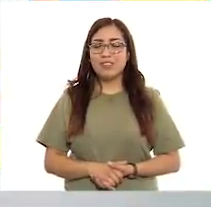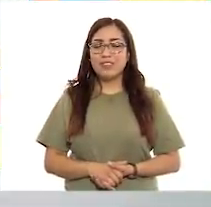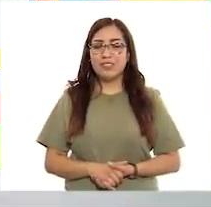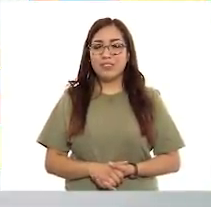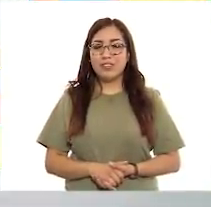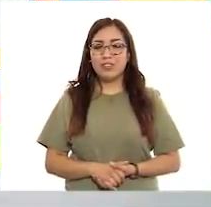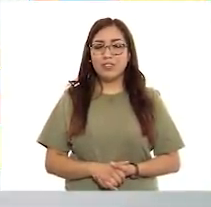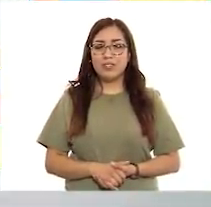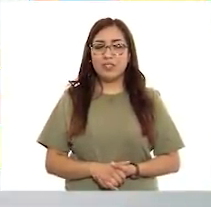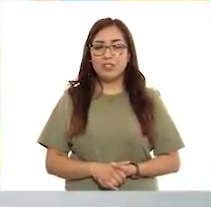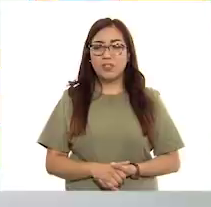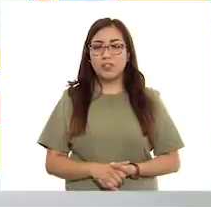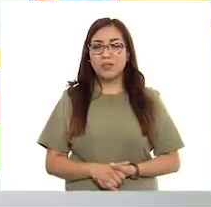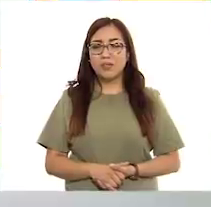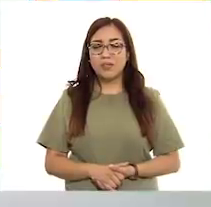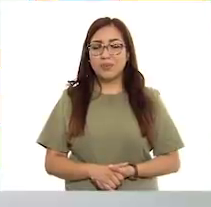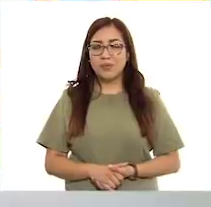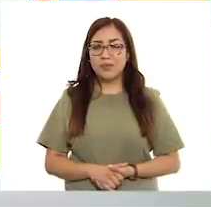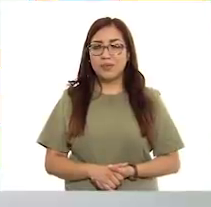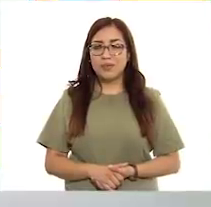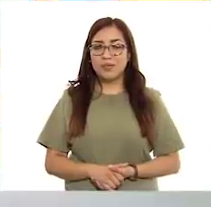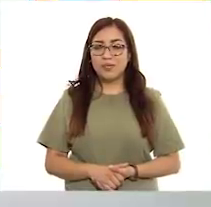A ver, son